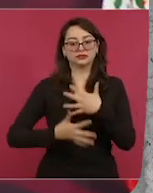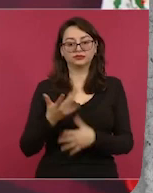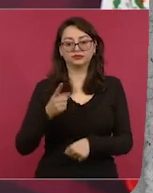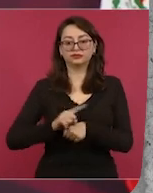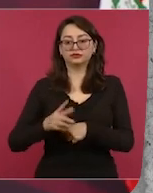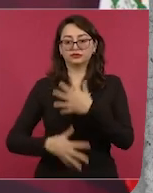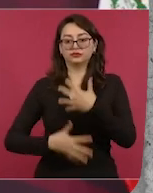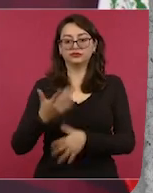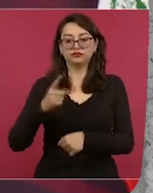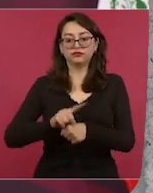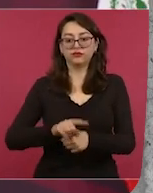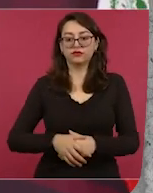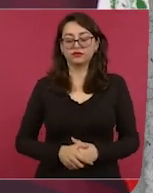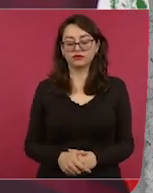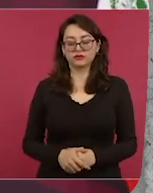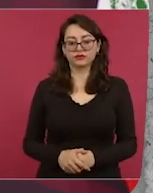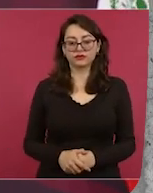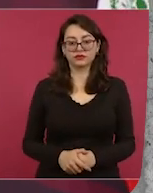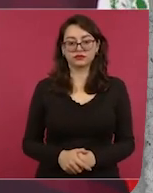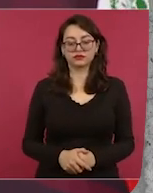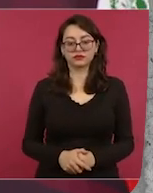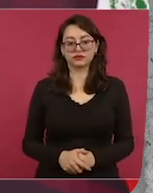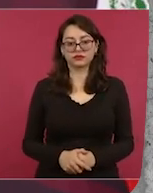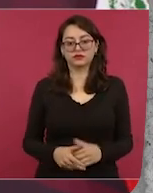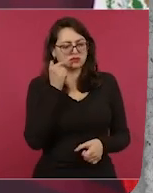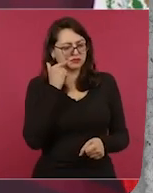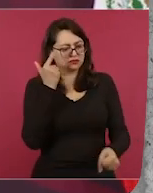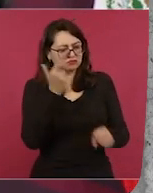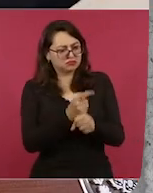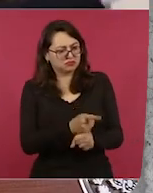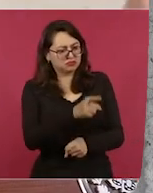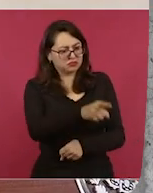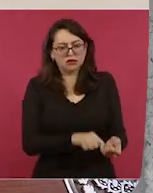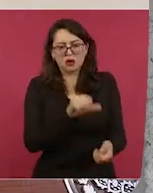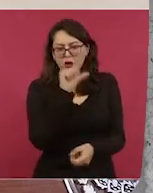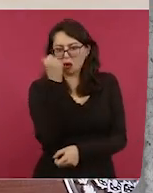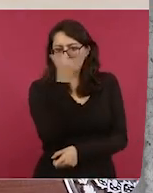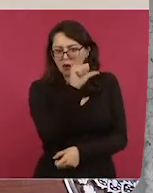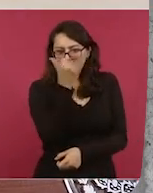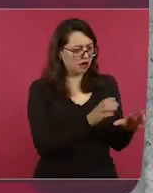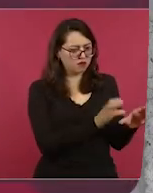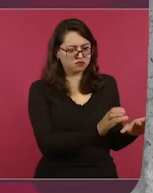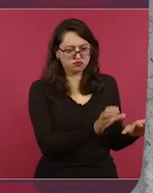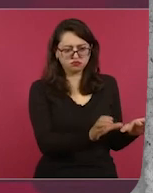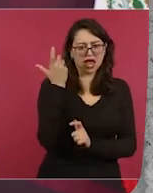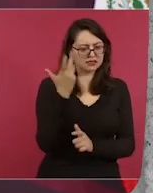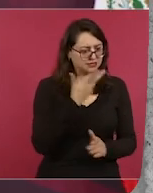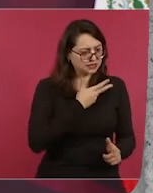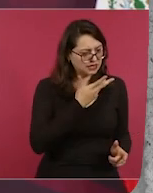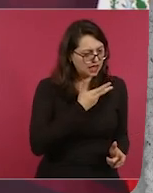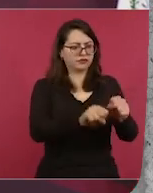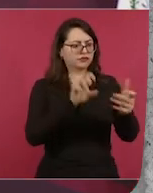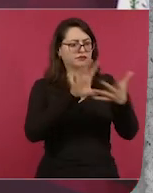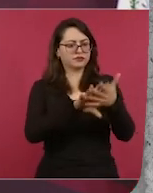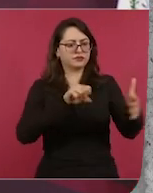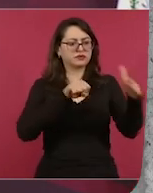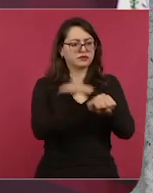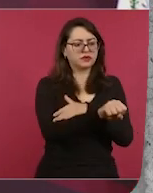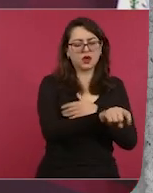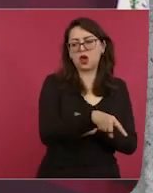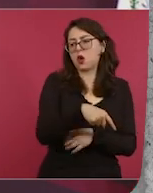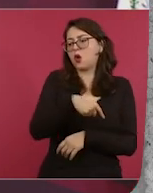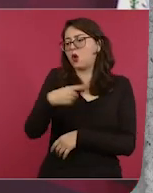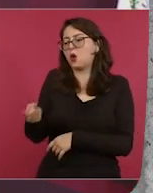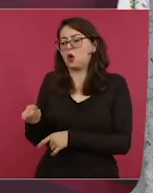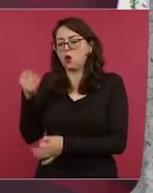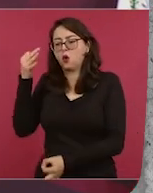detiene a una persona con cocaína y con armas de alto poder y el juez lo libera porque